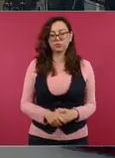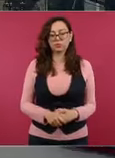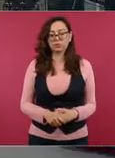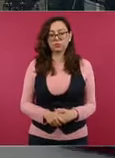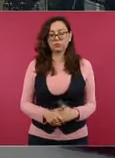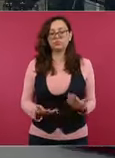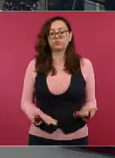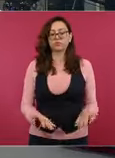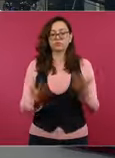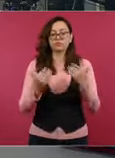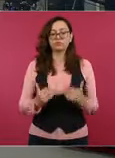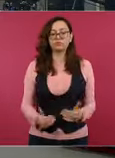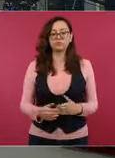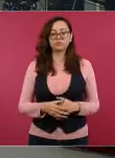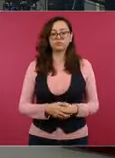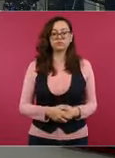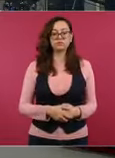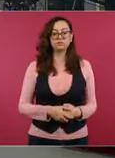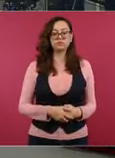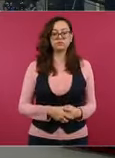canciller. Adelante.